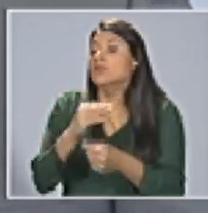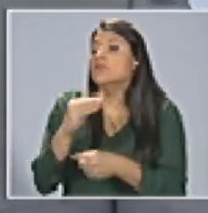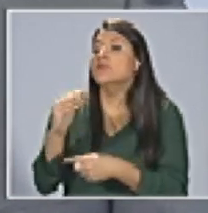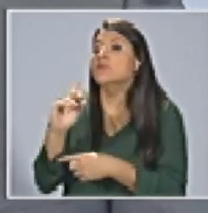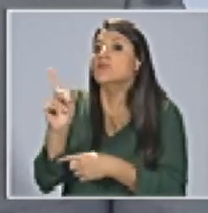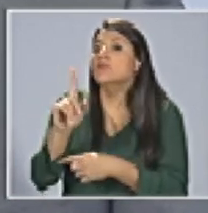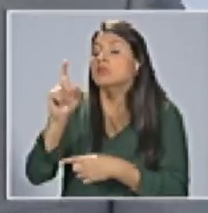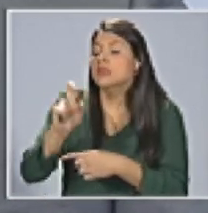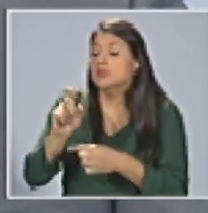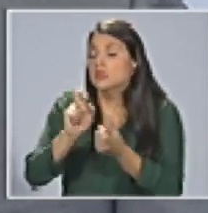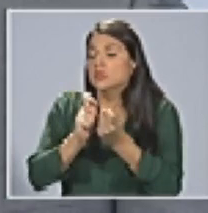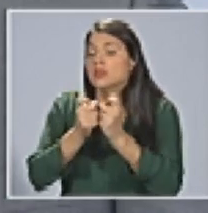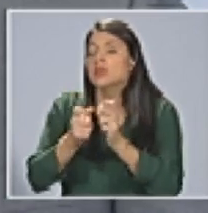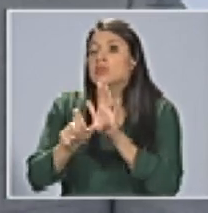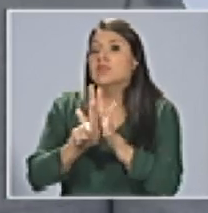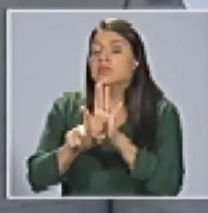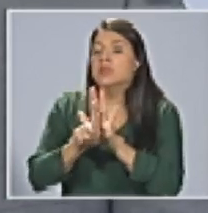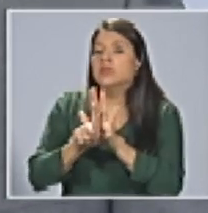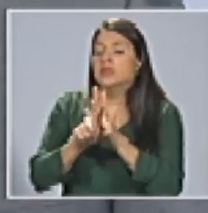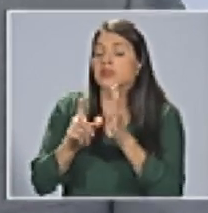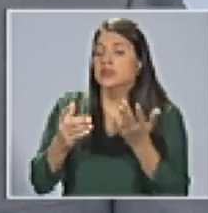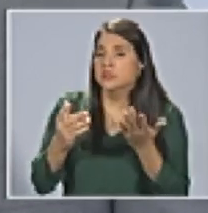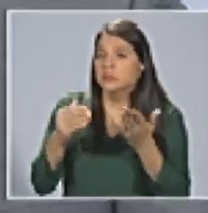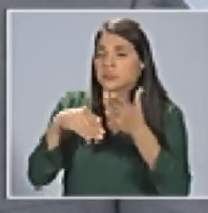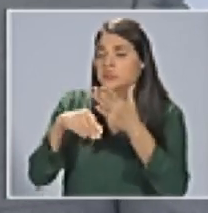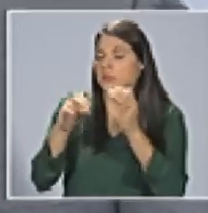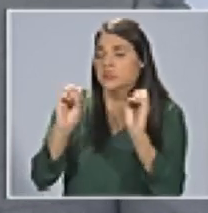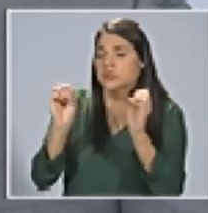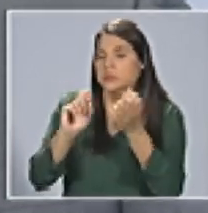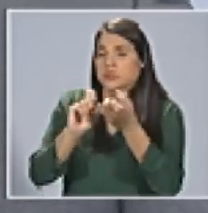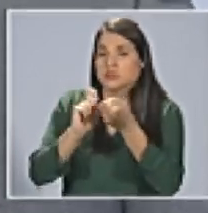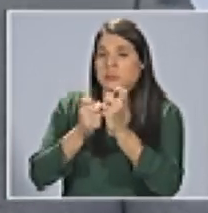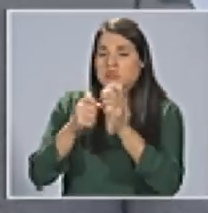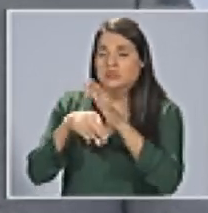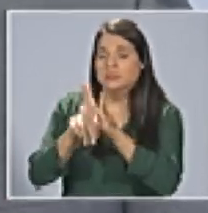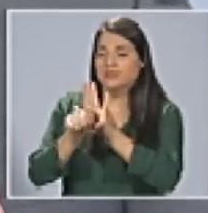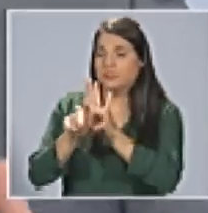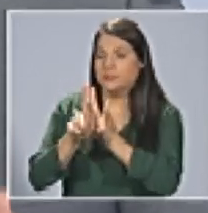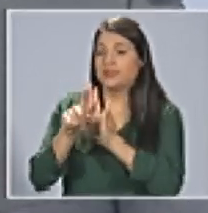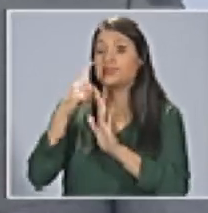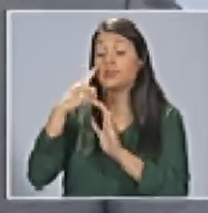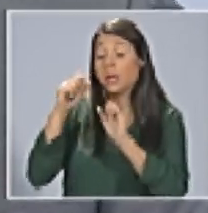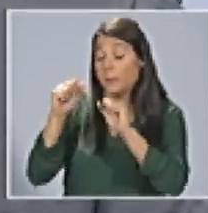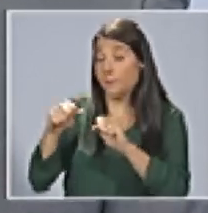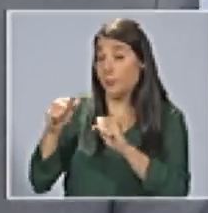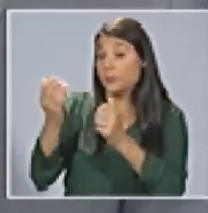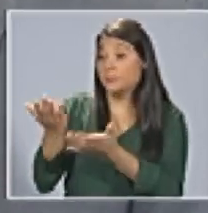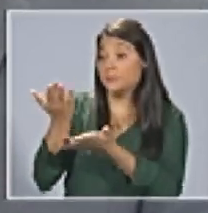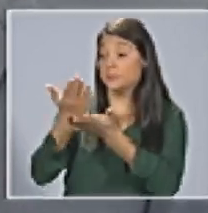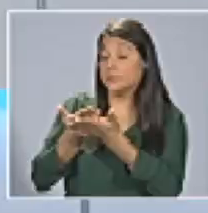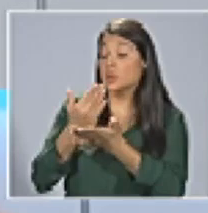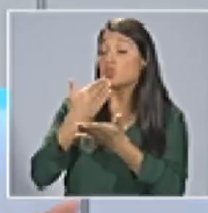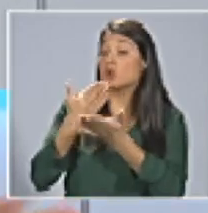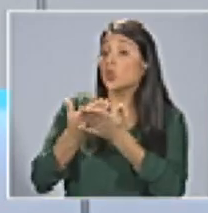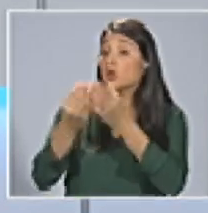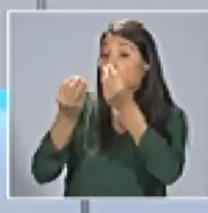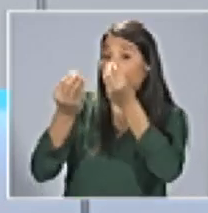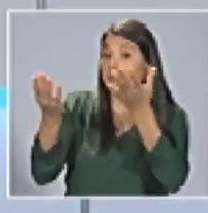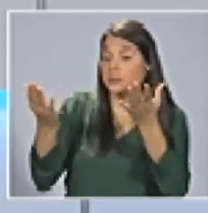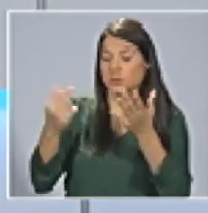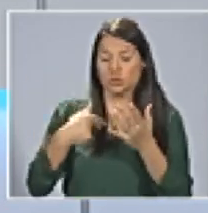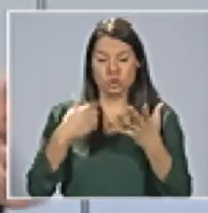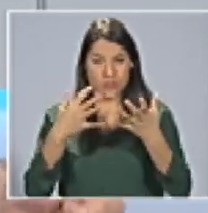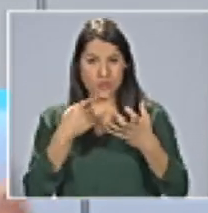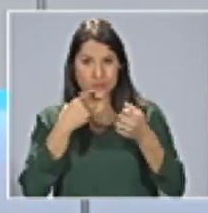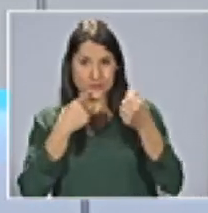ocupen reformas legales, reformas en la Asamblea Legislativa, para que manden una buena señal a la ciudadanía. Me animo a decir